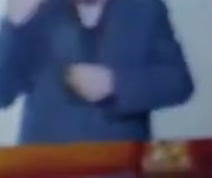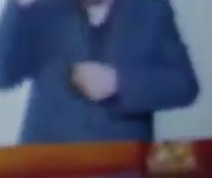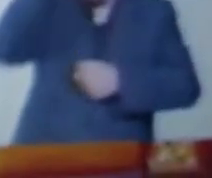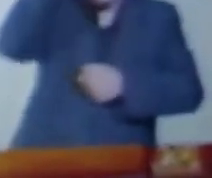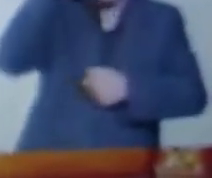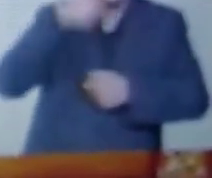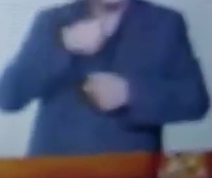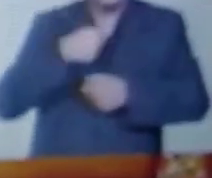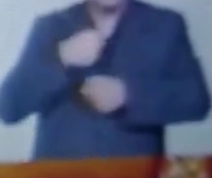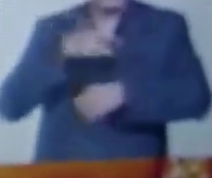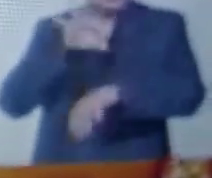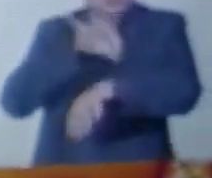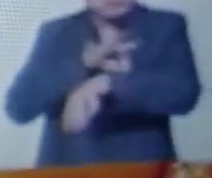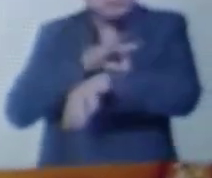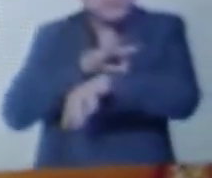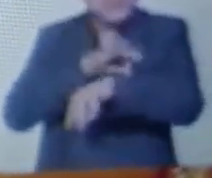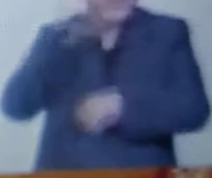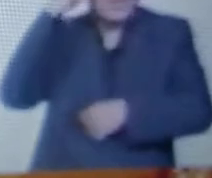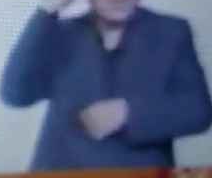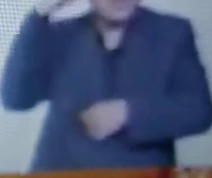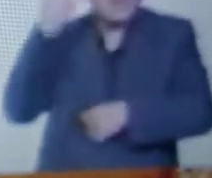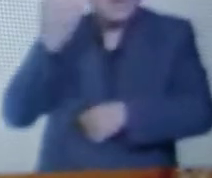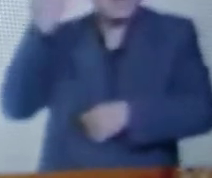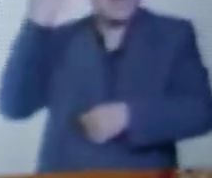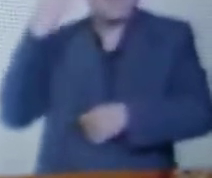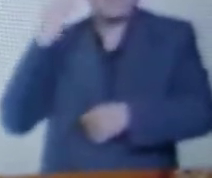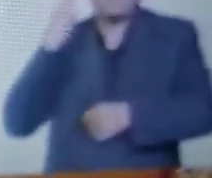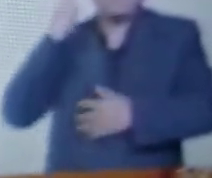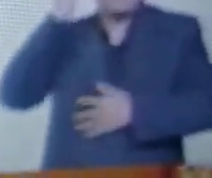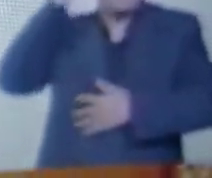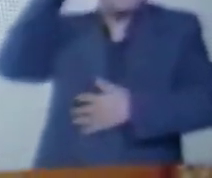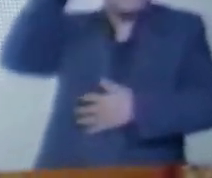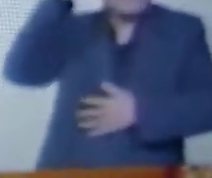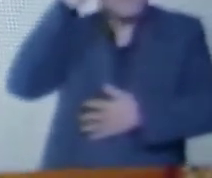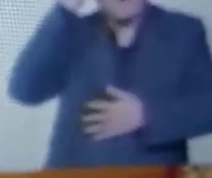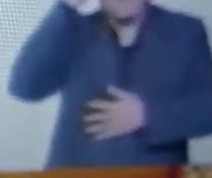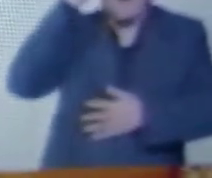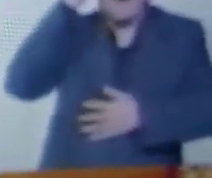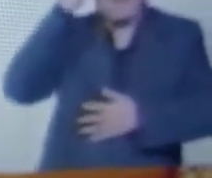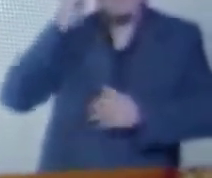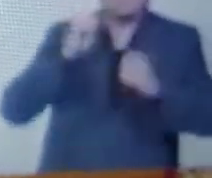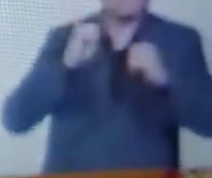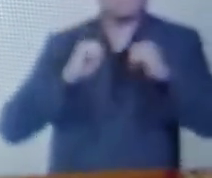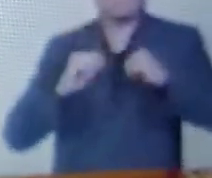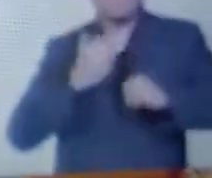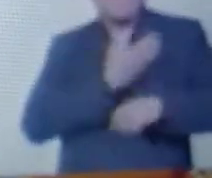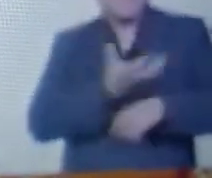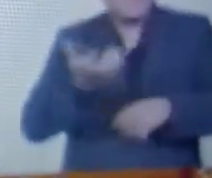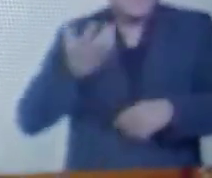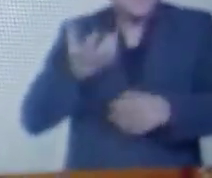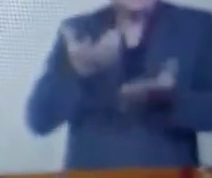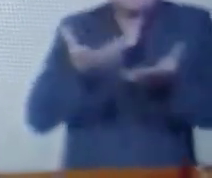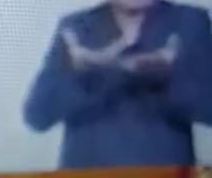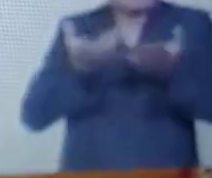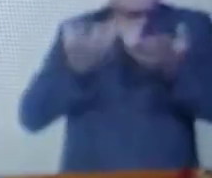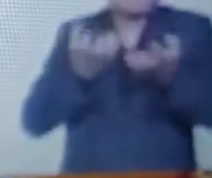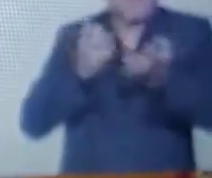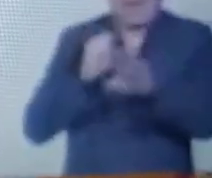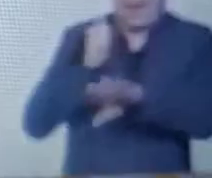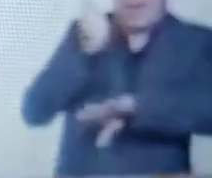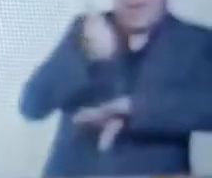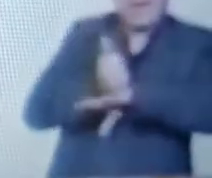alcancé a vivir un poco, y recuerdo que pensábamos en el futuro y nos entusiasmaba, disfrutando nuestro momento y de esta manera ayudando a